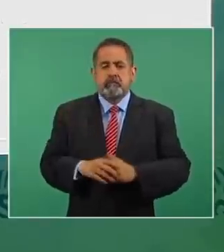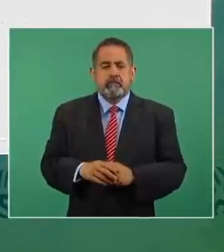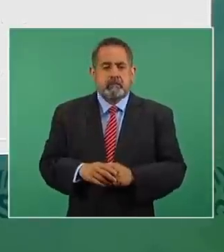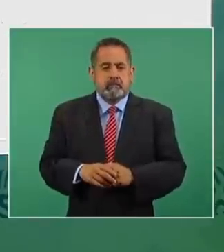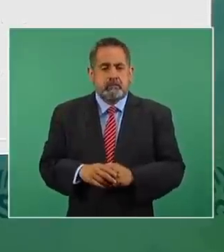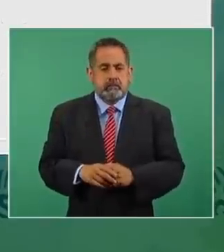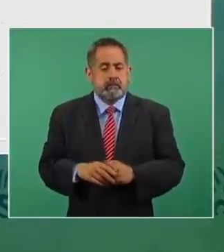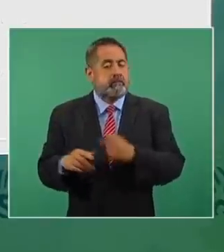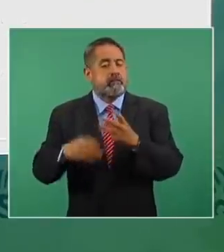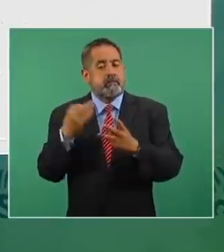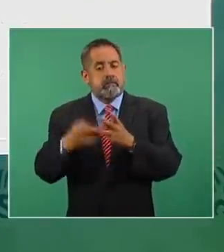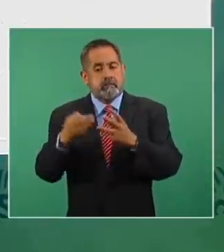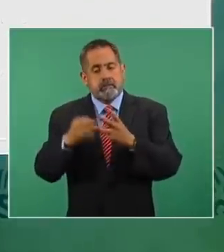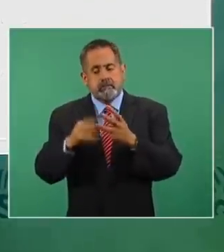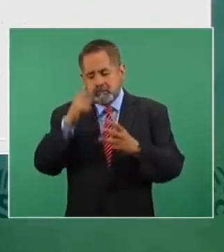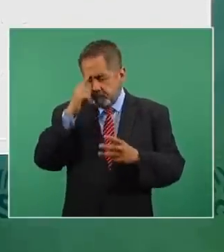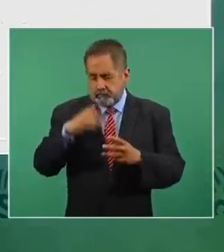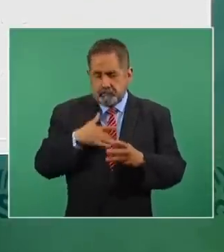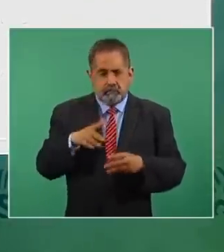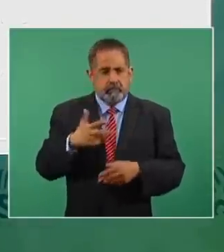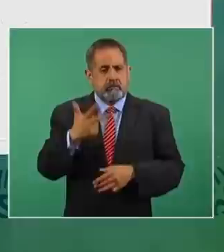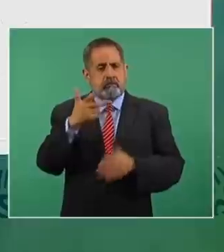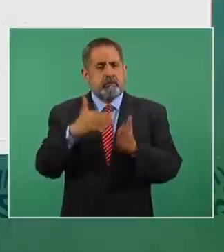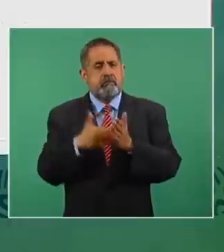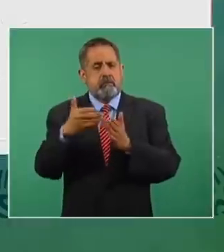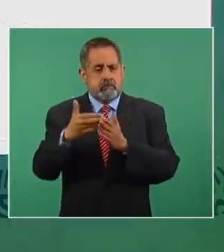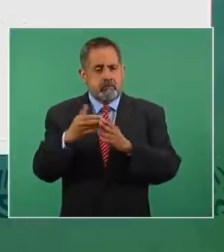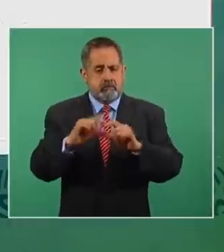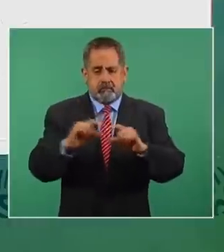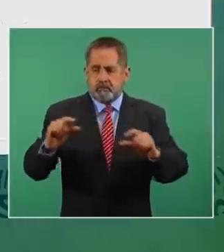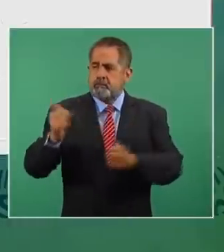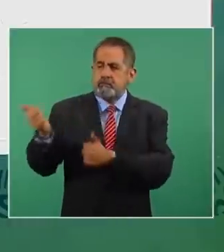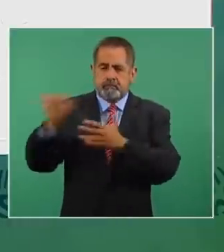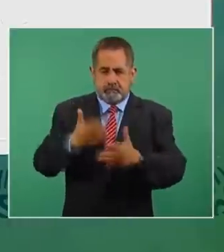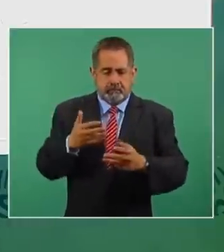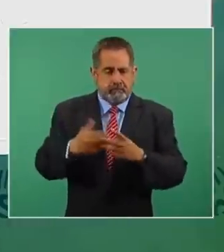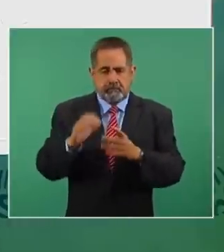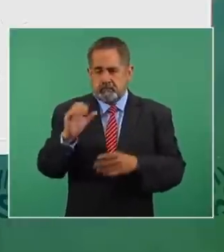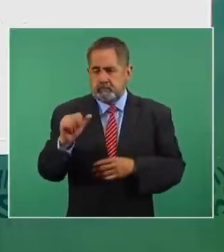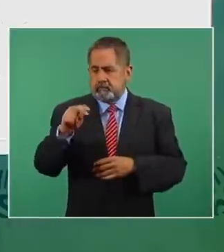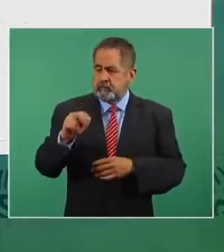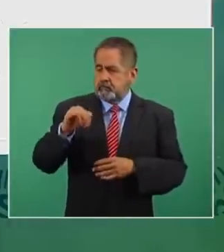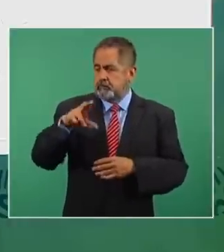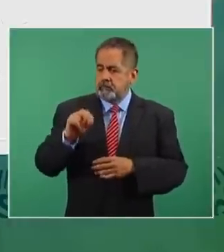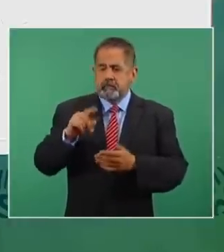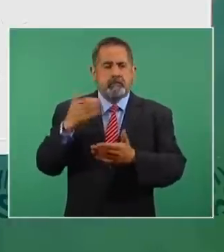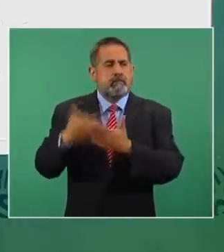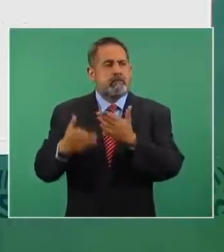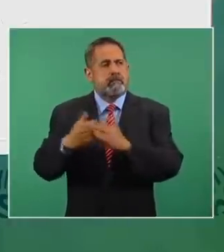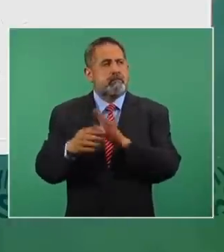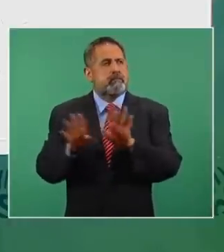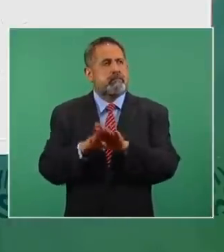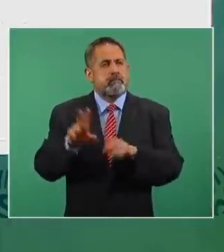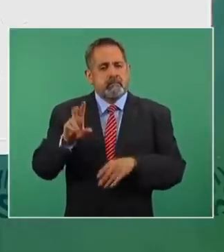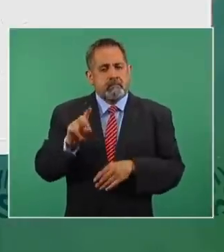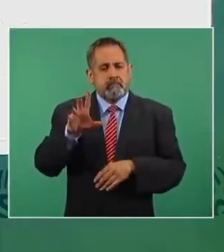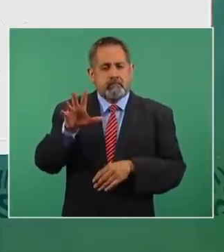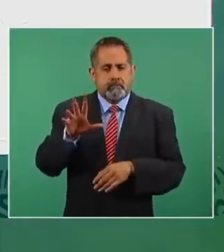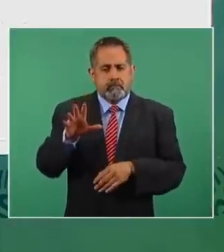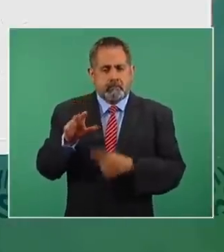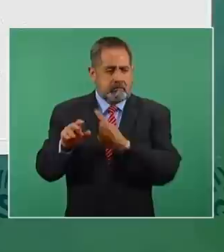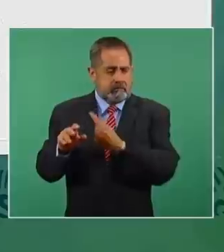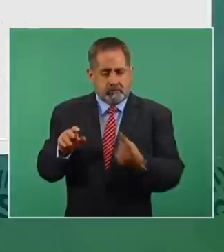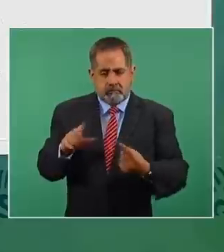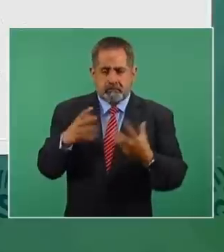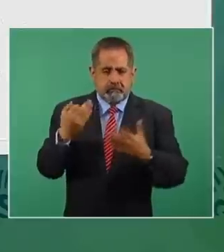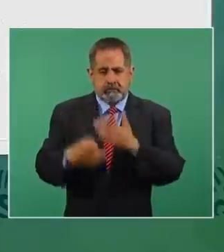Sinovac nos faltan, si no mal recuerdo, 8 millones de dosis. CanSino nos faltan, son 35, nos han entregado una,